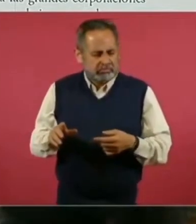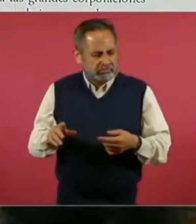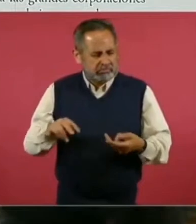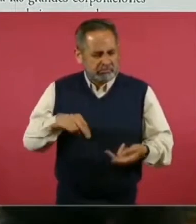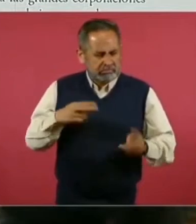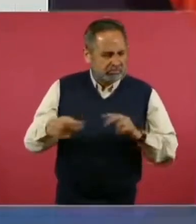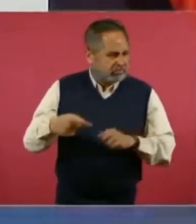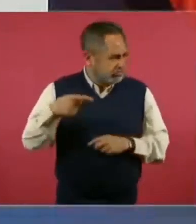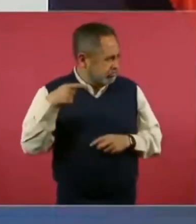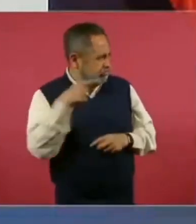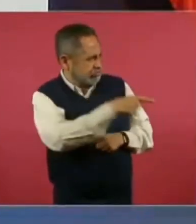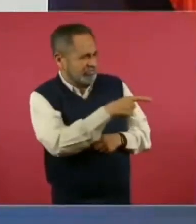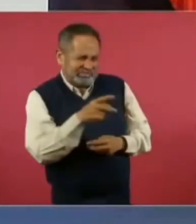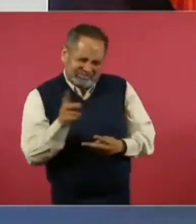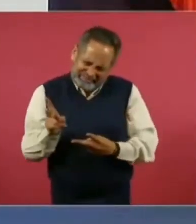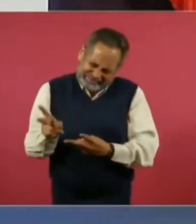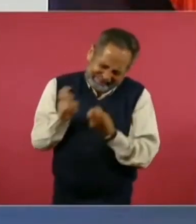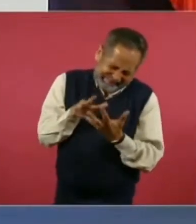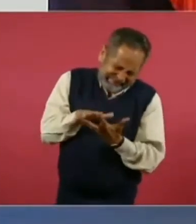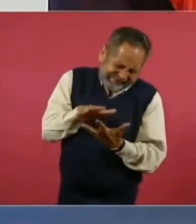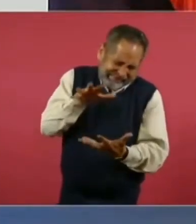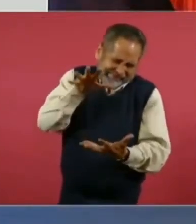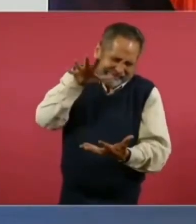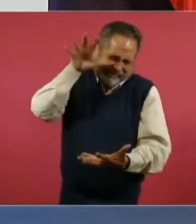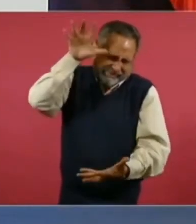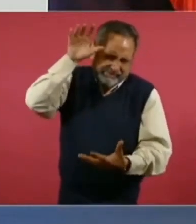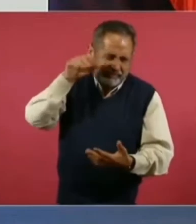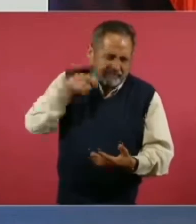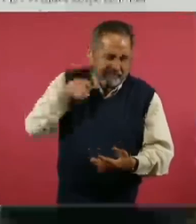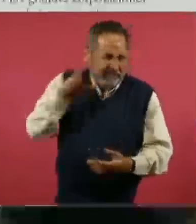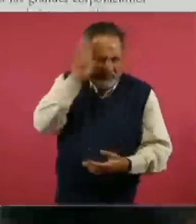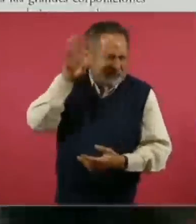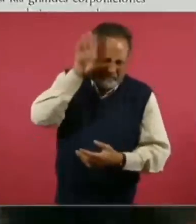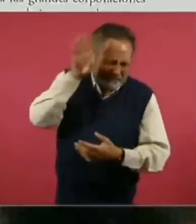ladrones ni siquiera perdían su respetabilidad.